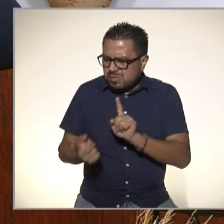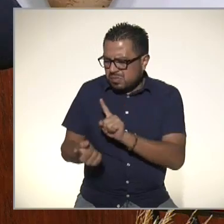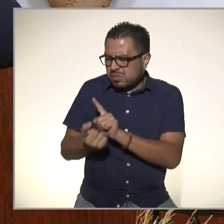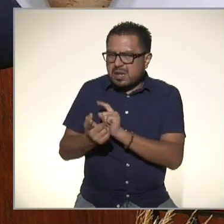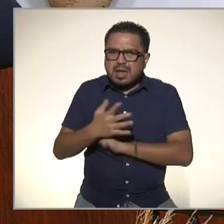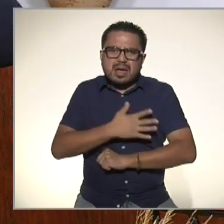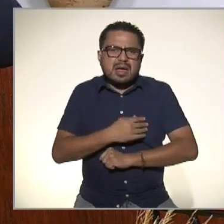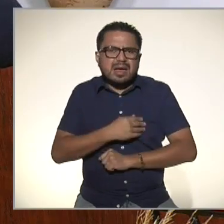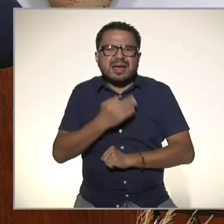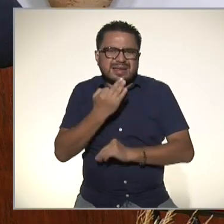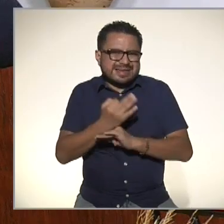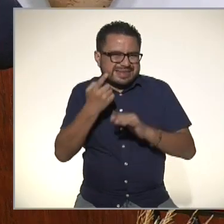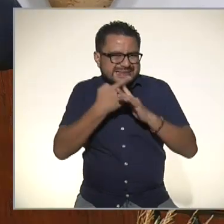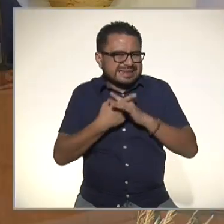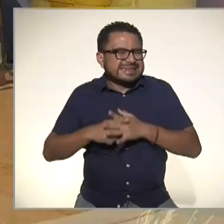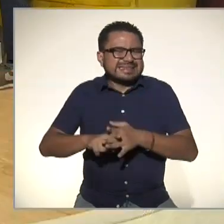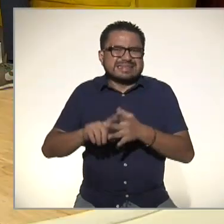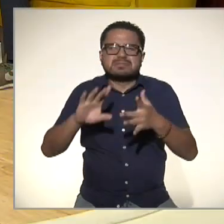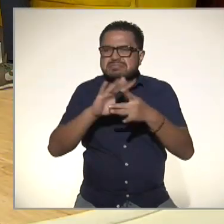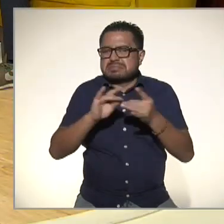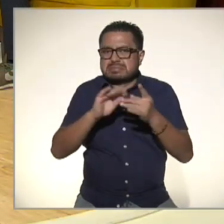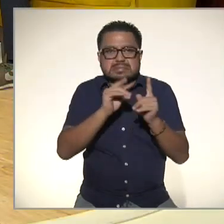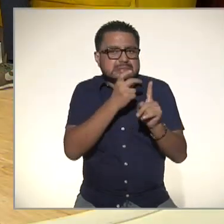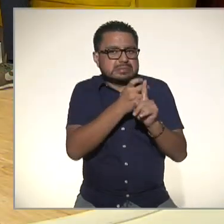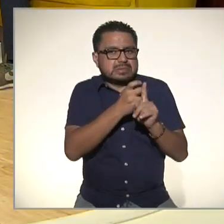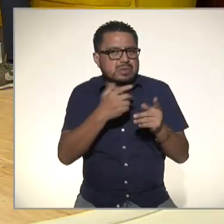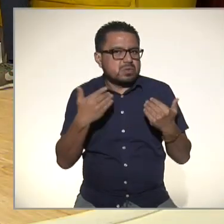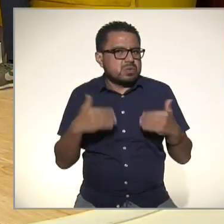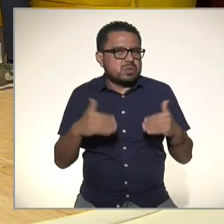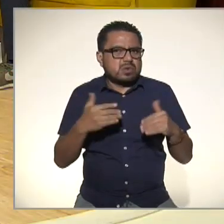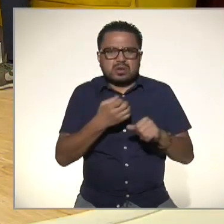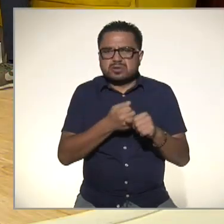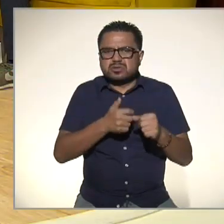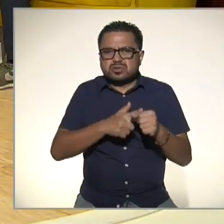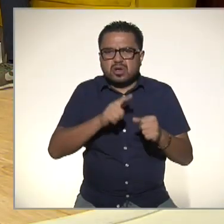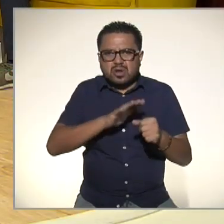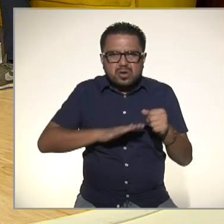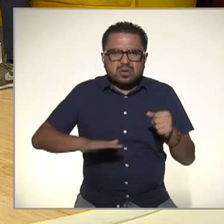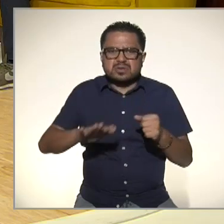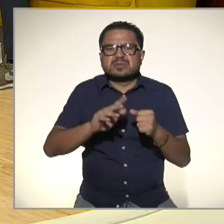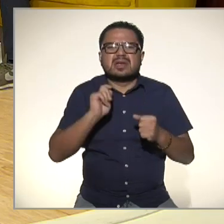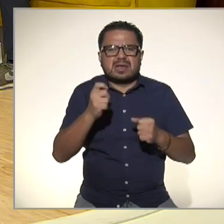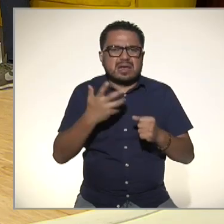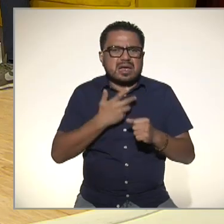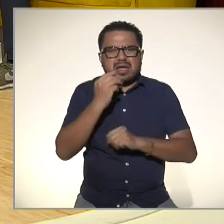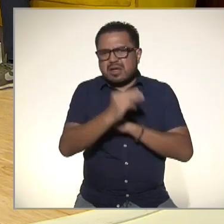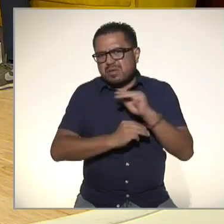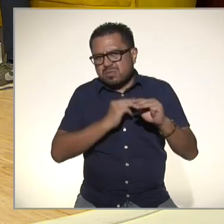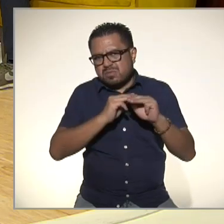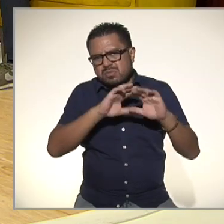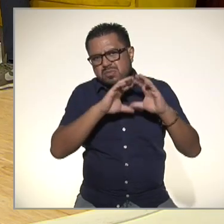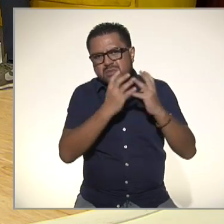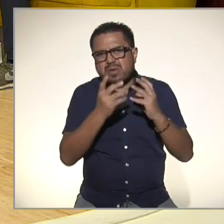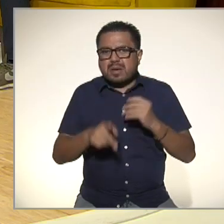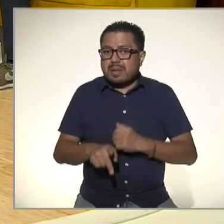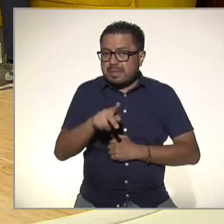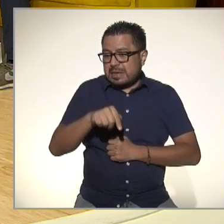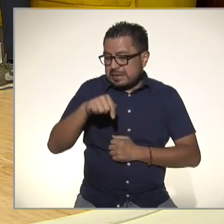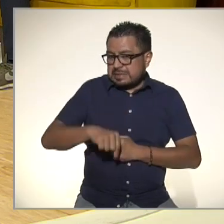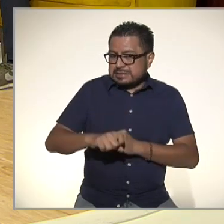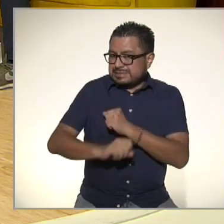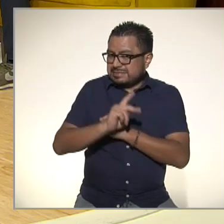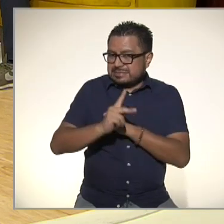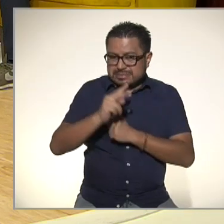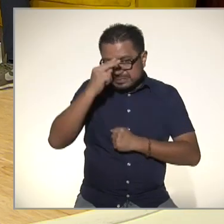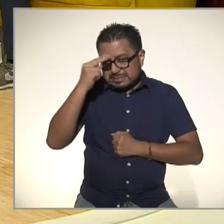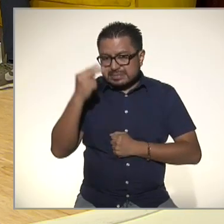Se comentó al mero principio del programa, y es un problema social que hay en todo el mundo, pero en este país es muy importante y lo hemos